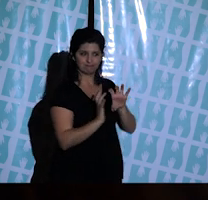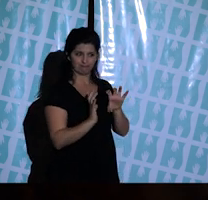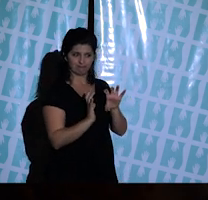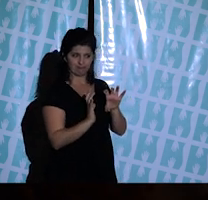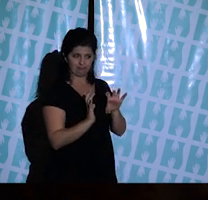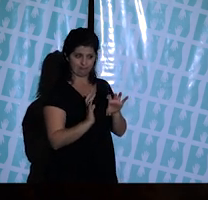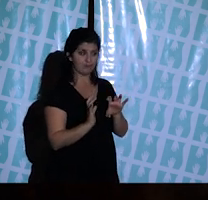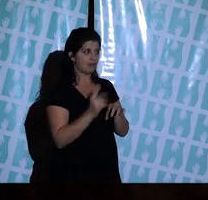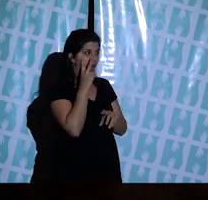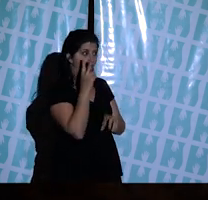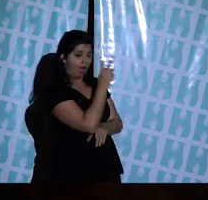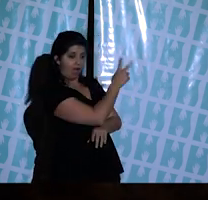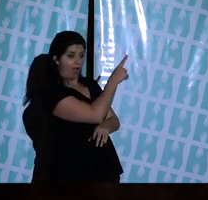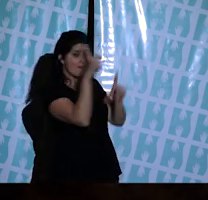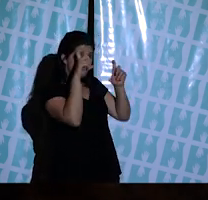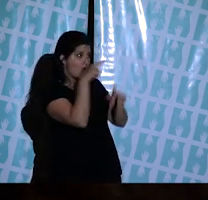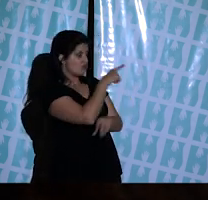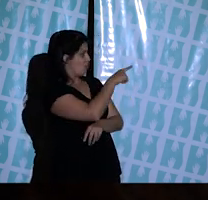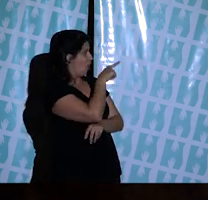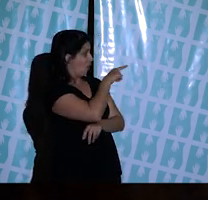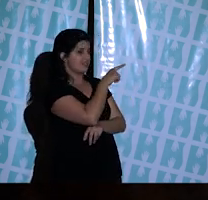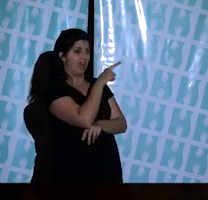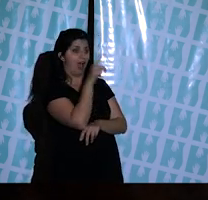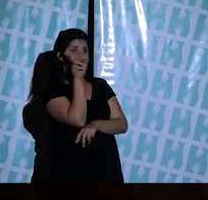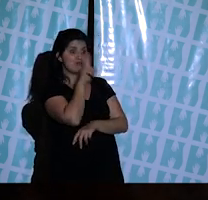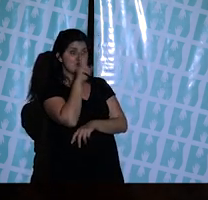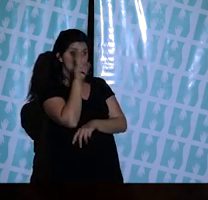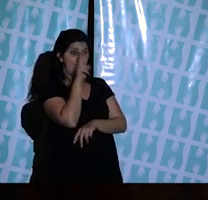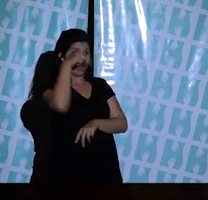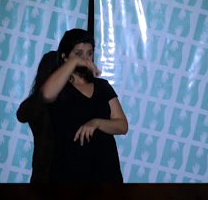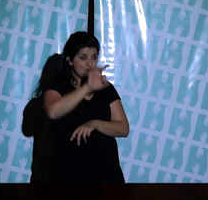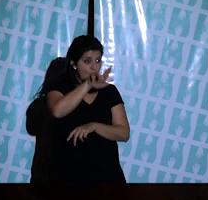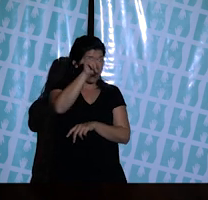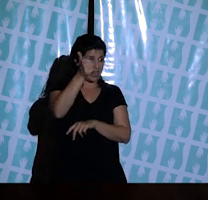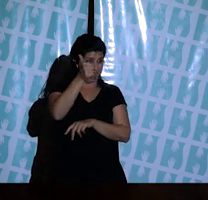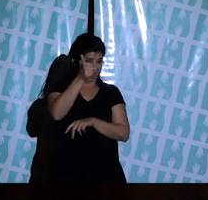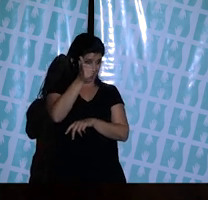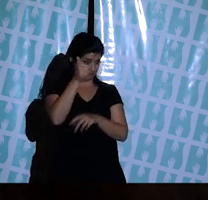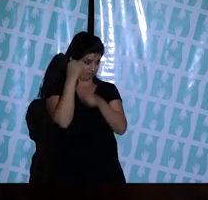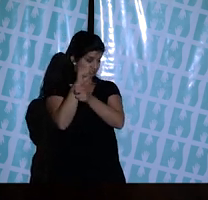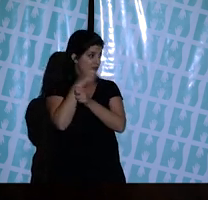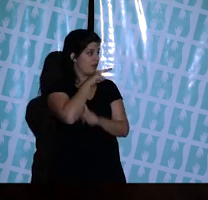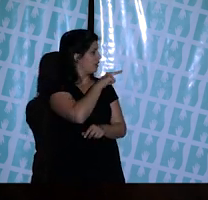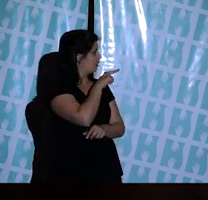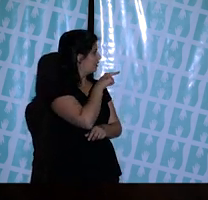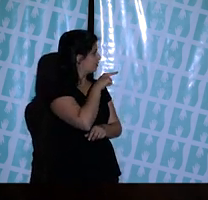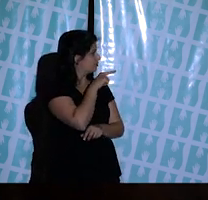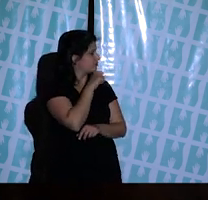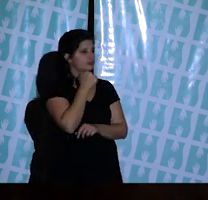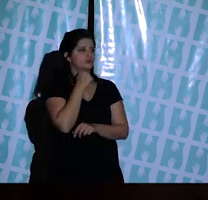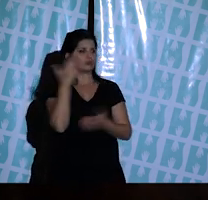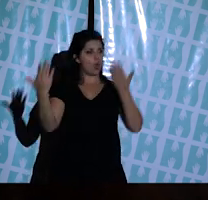Miren esta foto maravillosa que es la que hizo que esta doctora Mara Walco esté donde está. Un estudio comparativo de